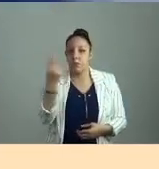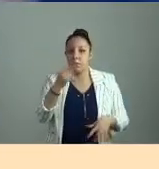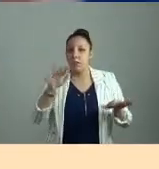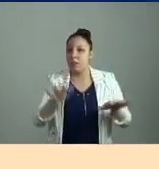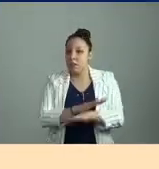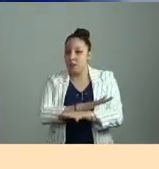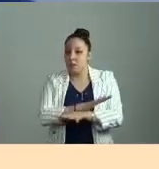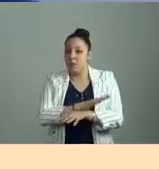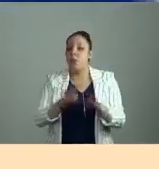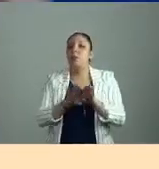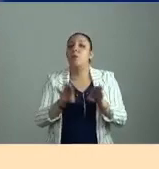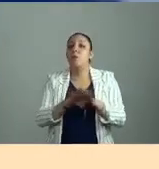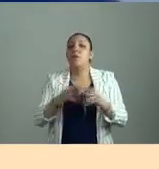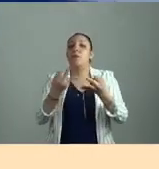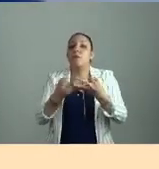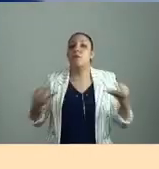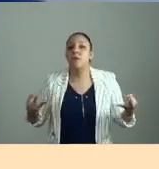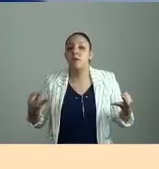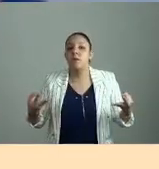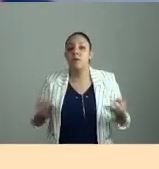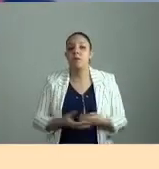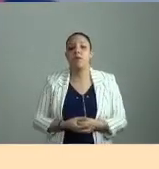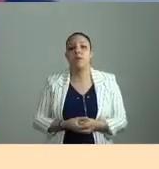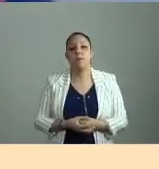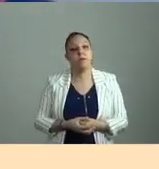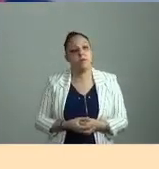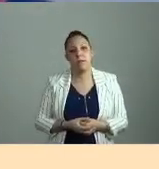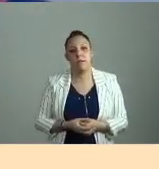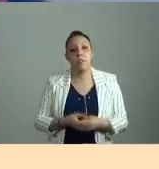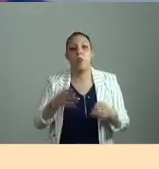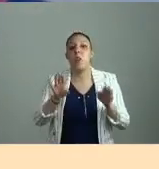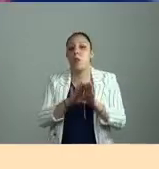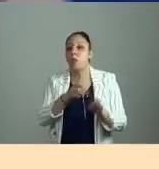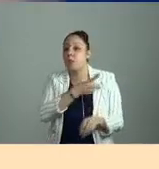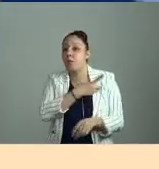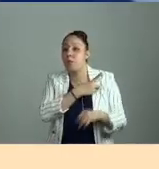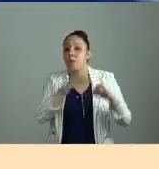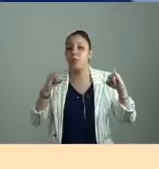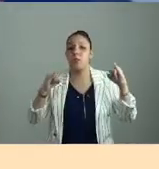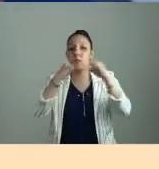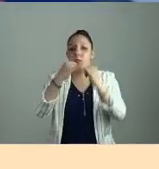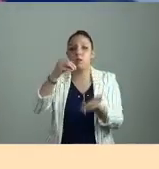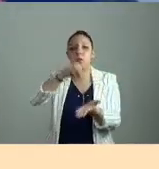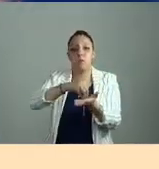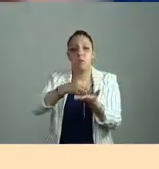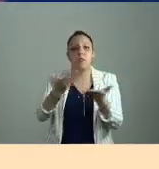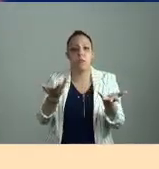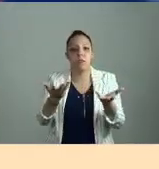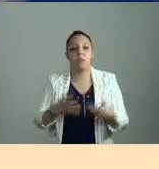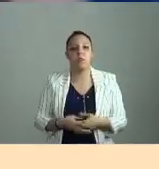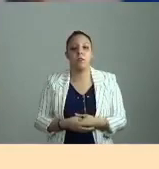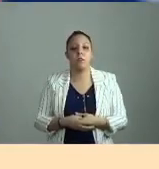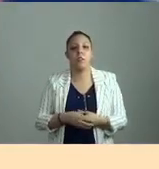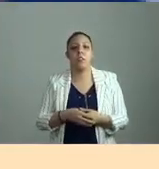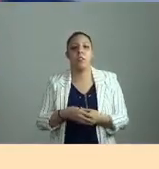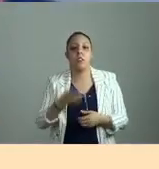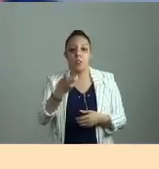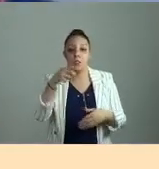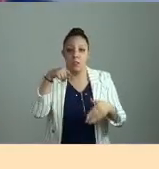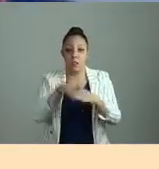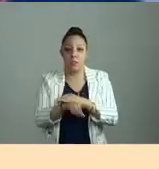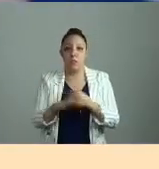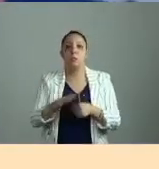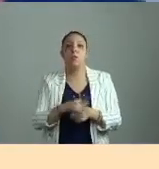poner las instituciones no en la denuncia porque la gente no mira